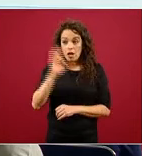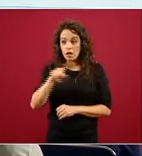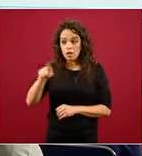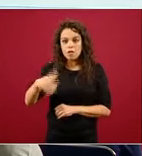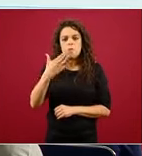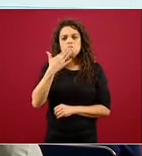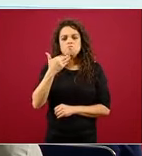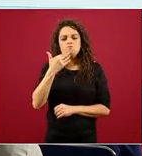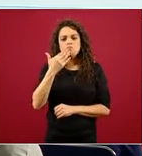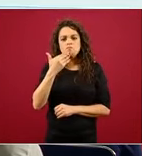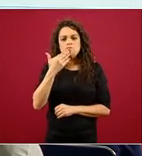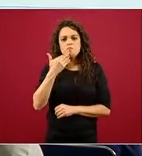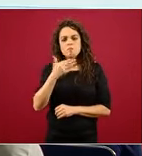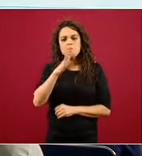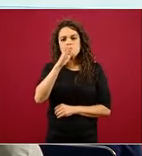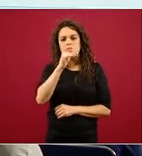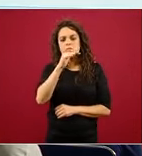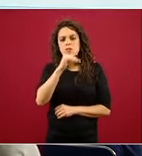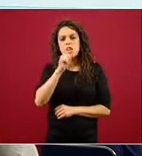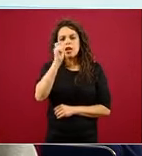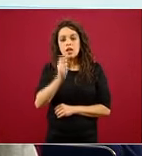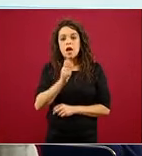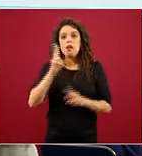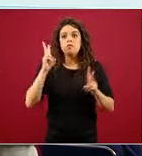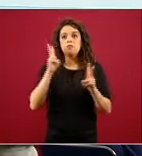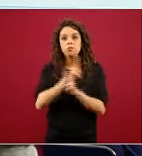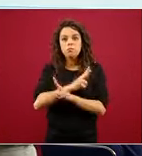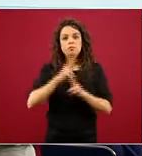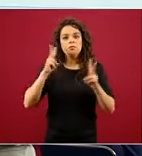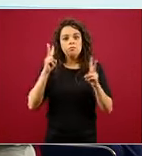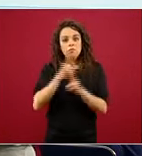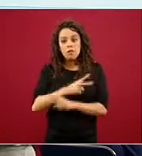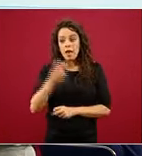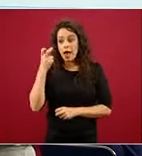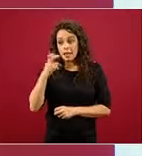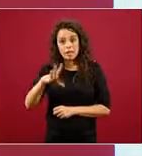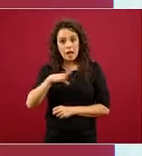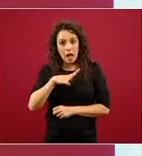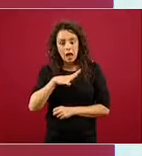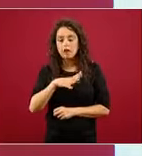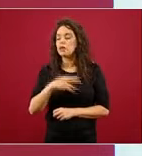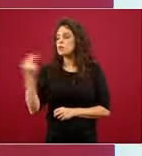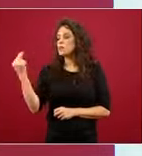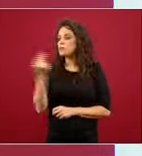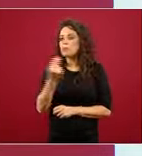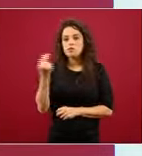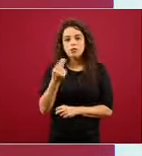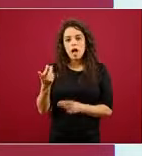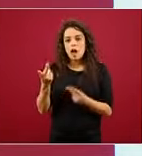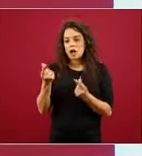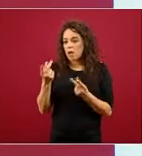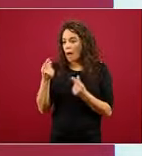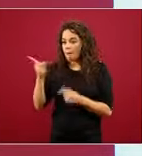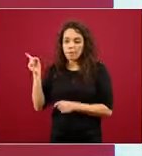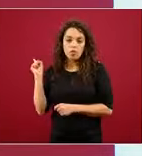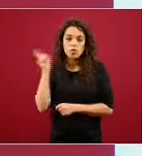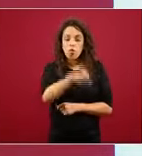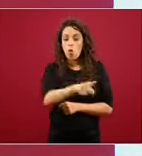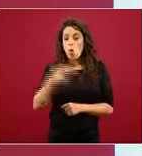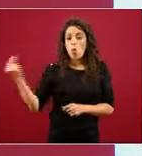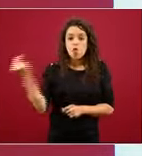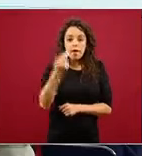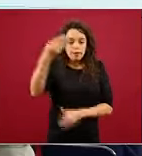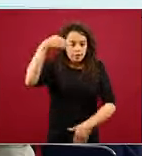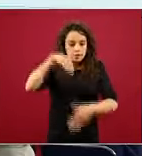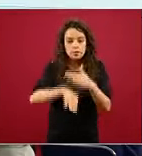aire. Si esta situación ocurre, es grave y tengo que acudir inminentemente a un servicio de urgencias y no